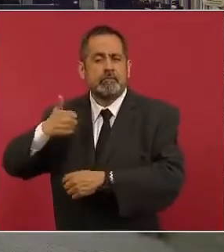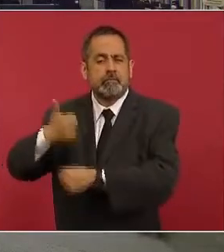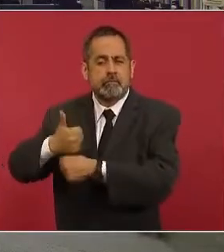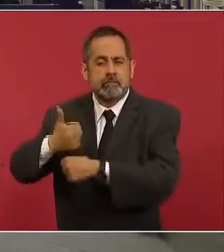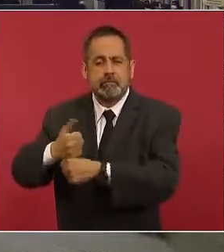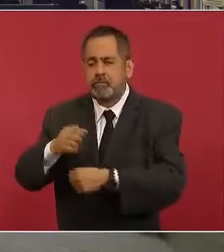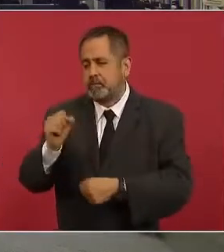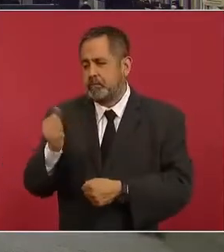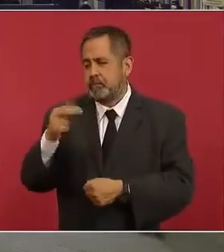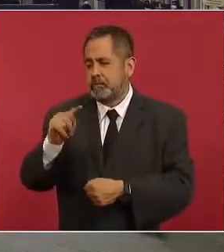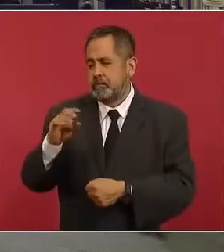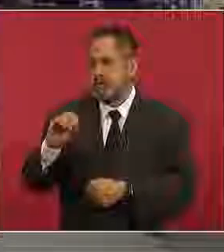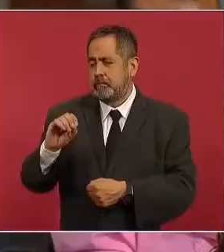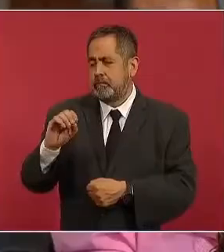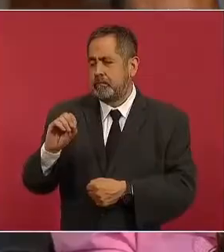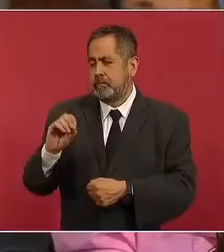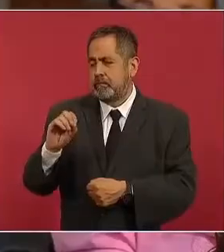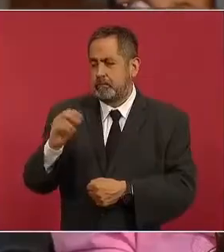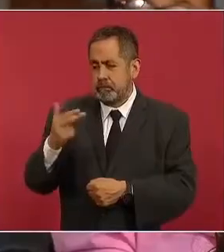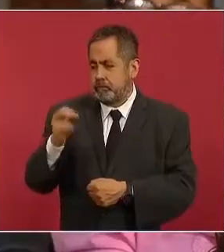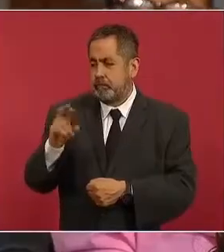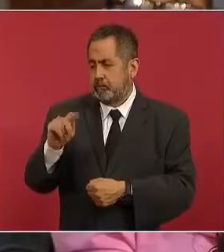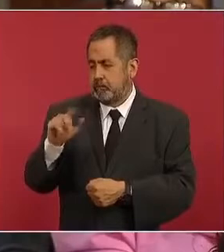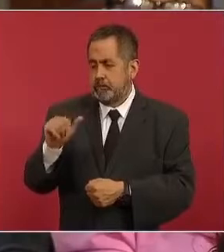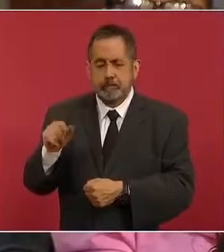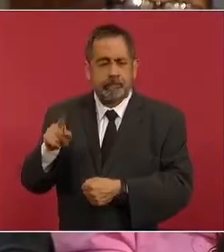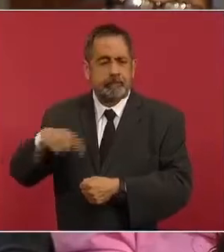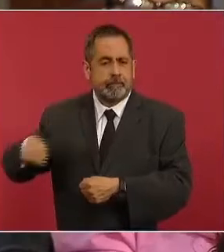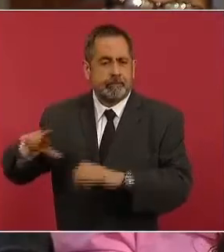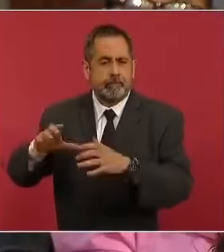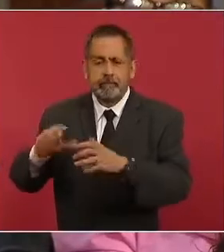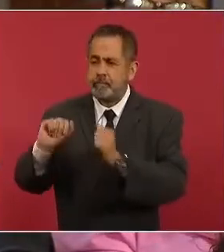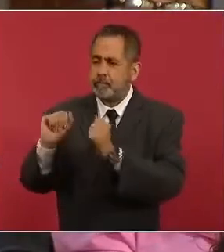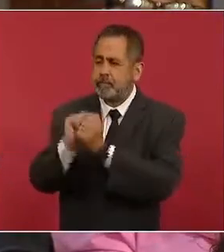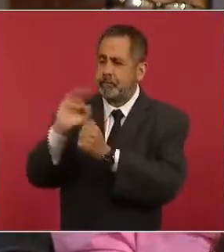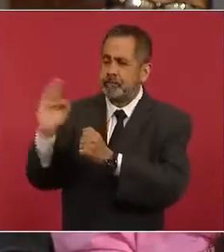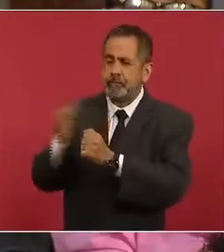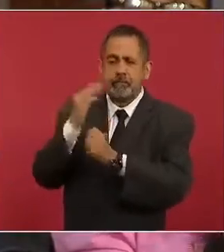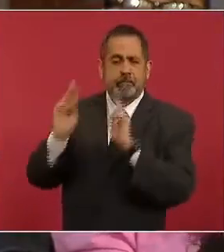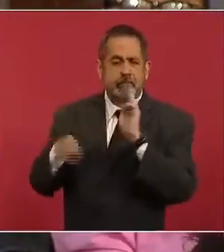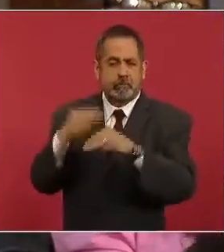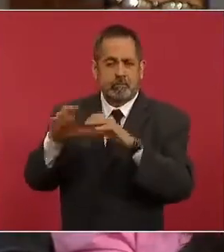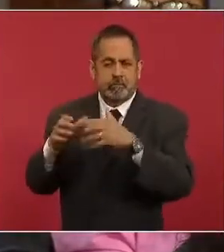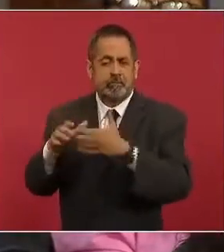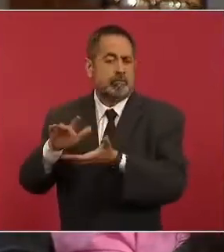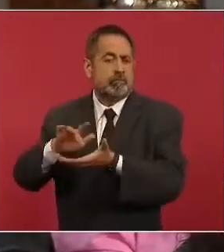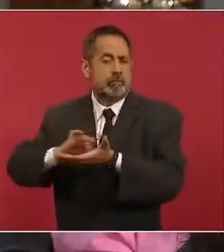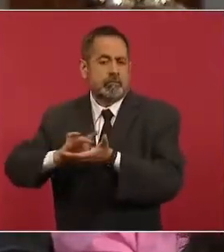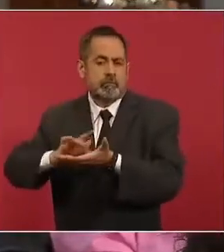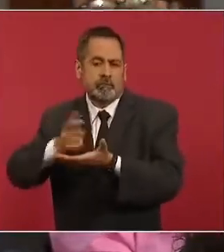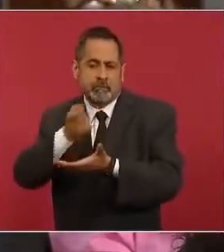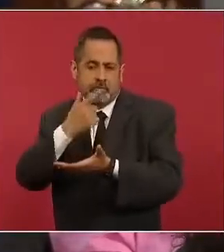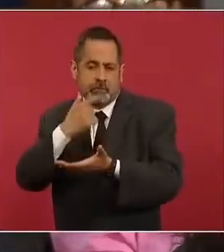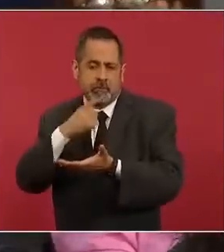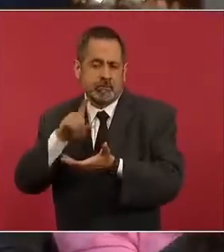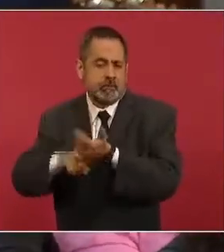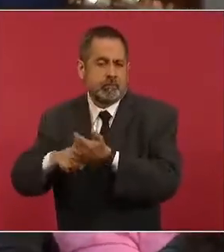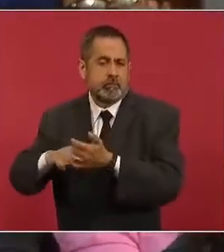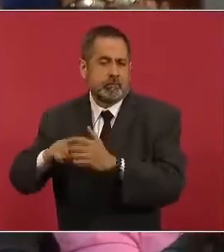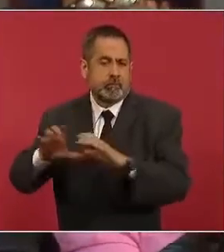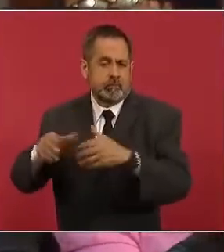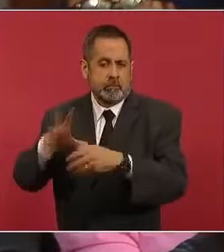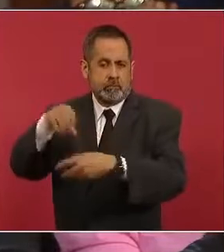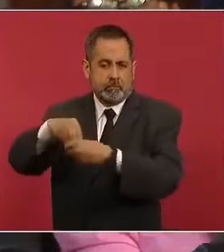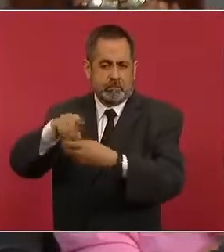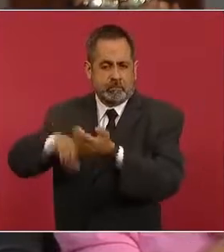abuelo Santiago Ortela y la propia Confederación Mundial de Medicina